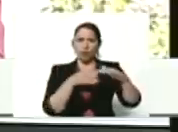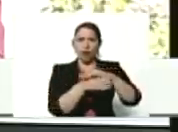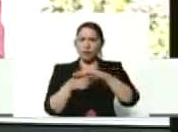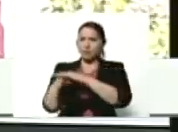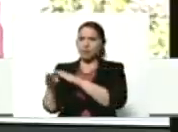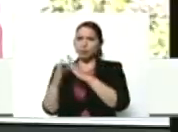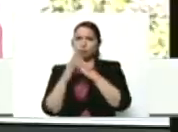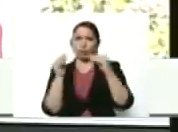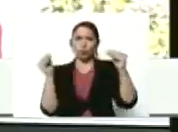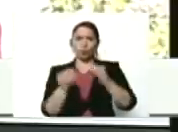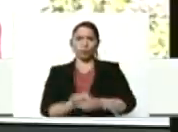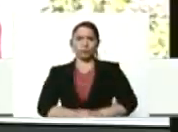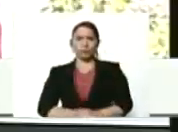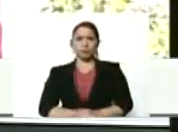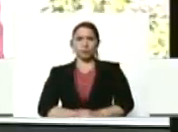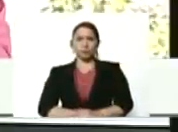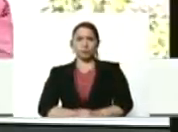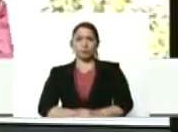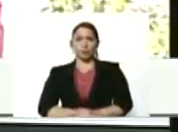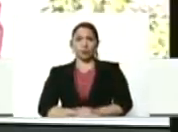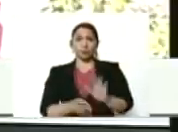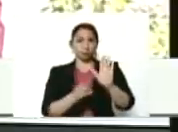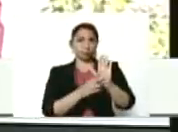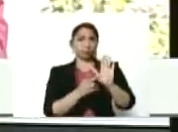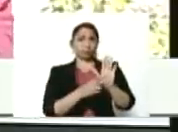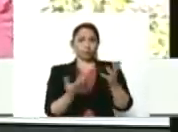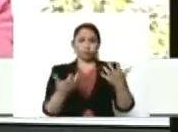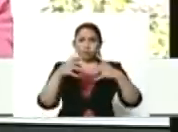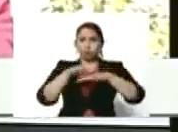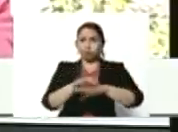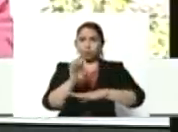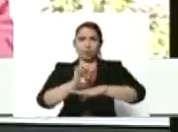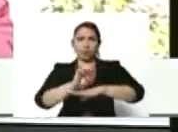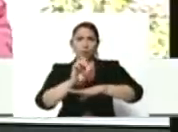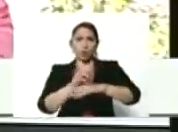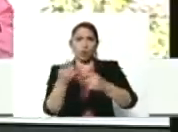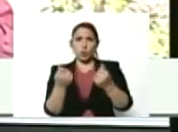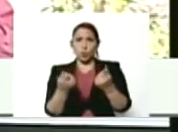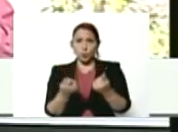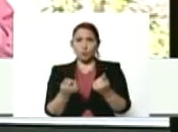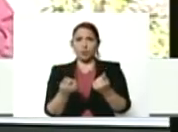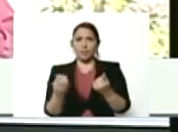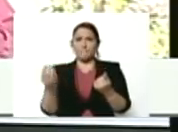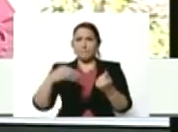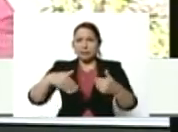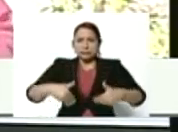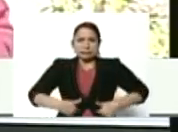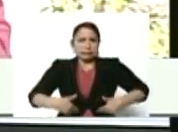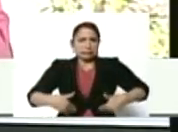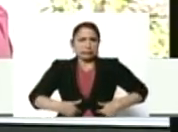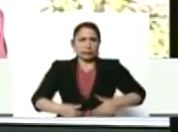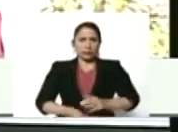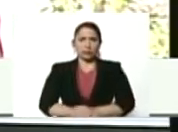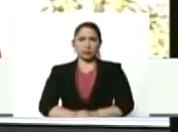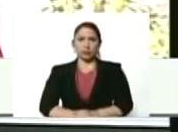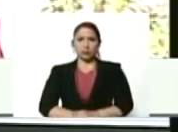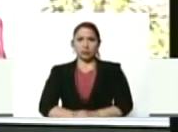todos, en la realidad de la integración económica, que es la que más nos ha costado.